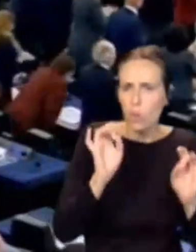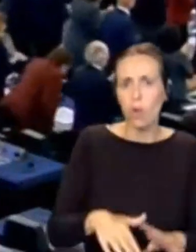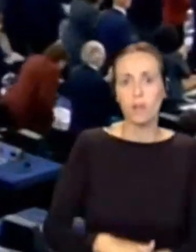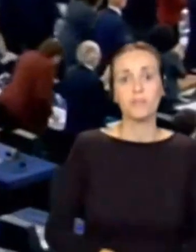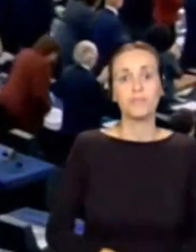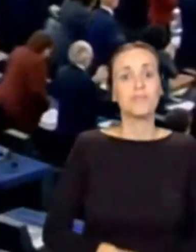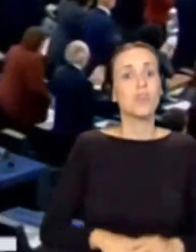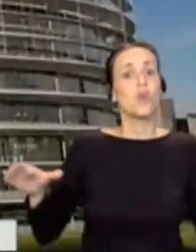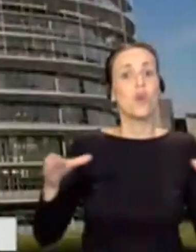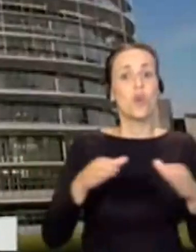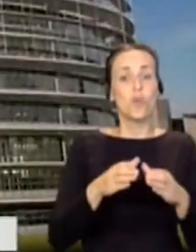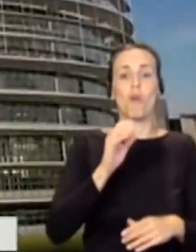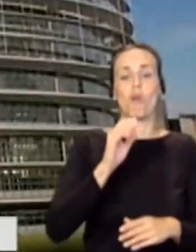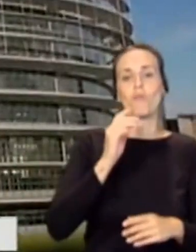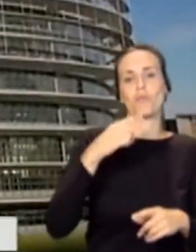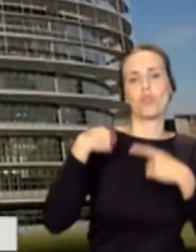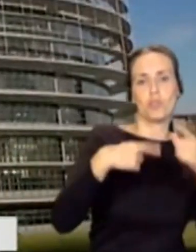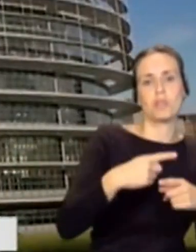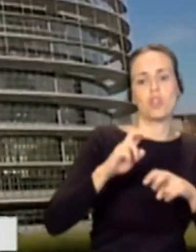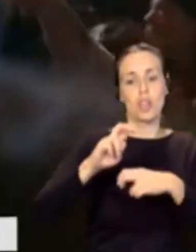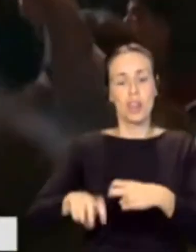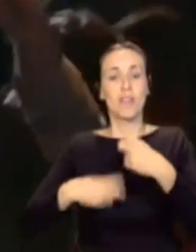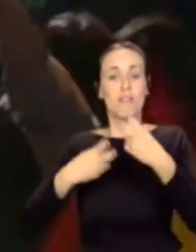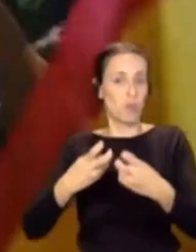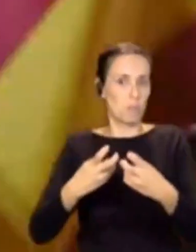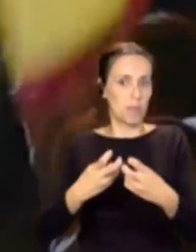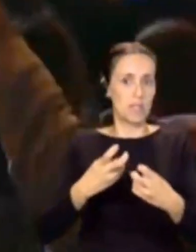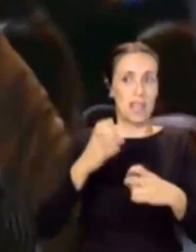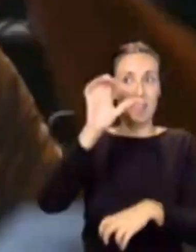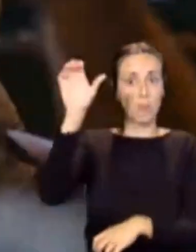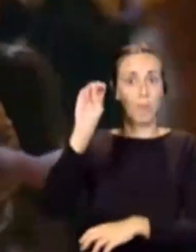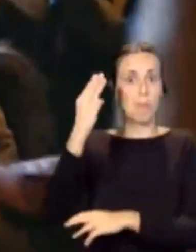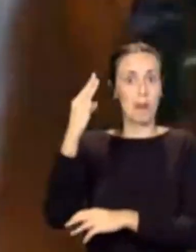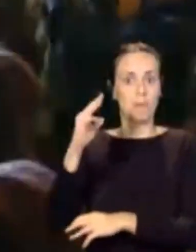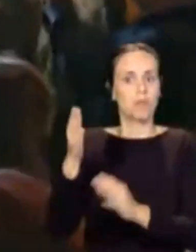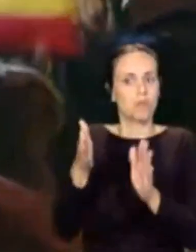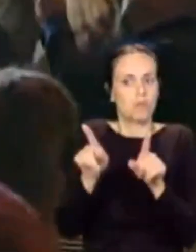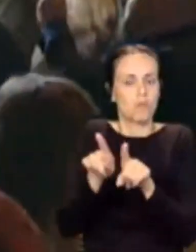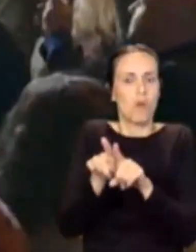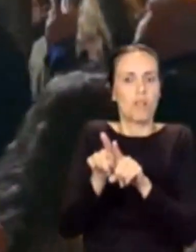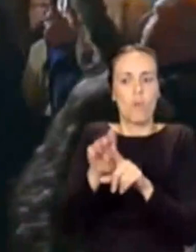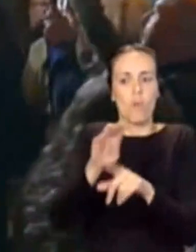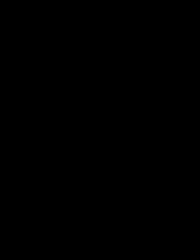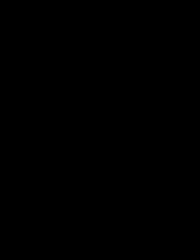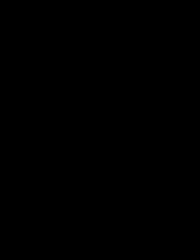de conservadores y reformistas en el Parlamento Europeo consigue ser la cuarta fuerza, algo por debajo de los